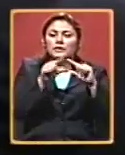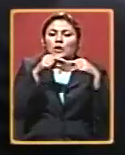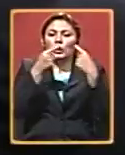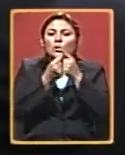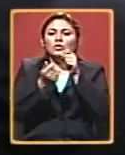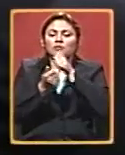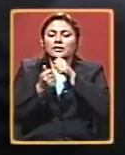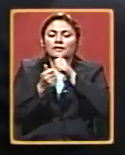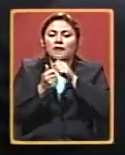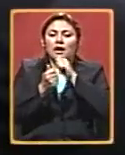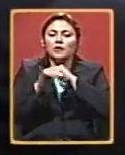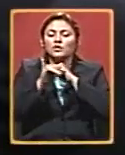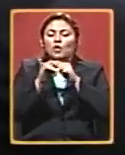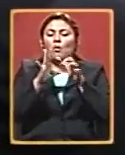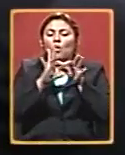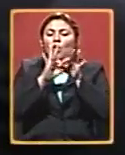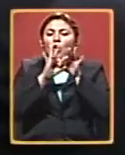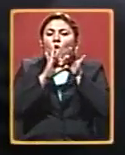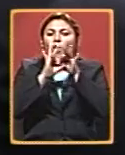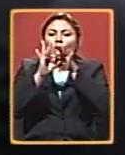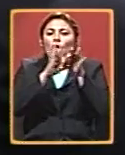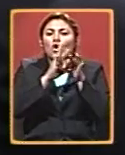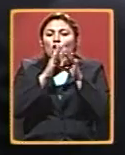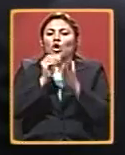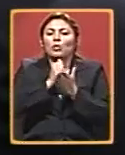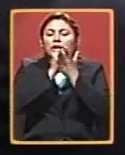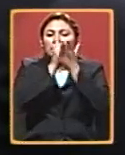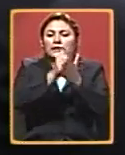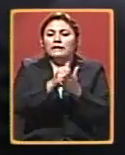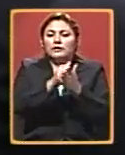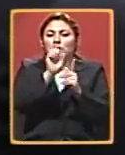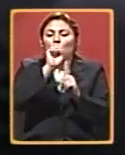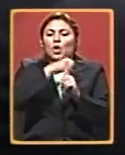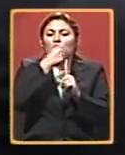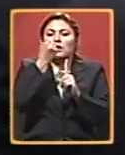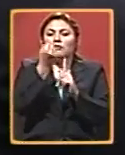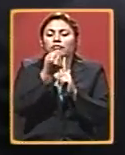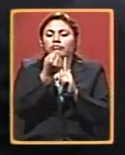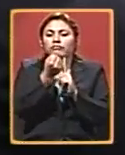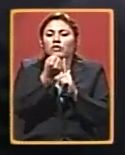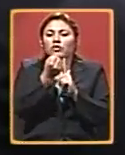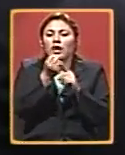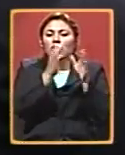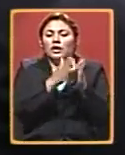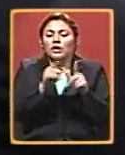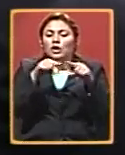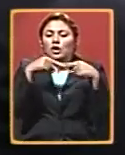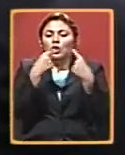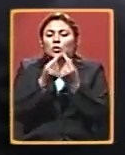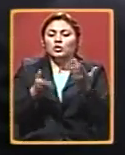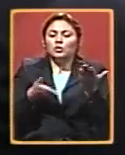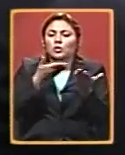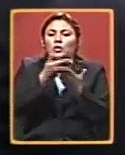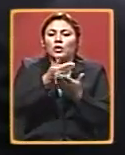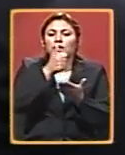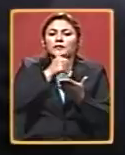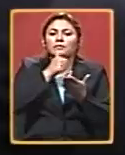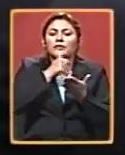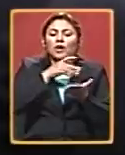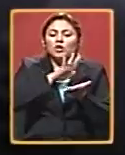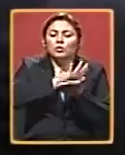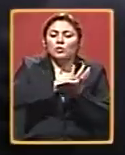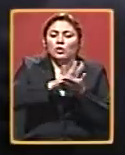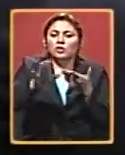fines de lucro como las cooperativas, organizaciones sociales, de economía social que se llaman, proveedores privados puros como es ACEMECO y